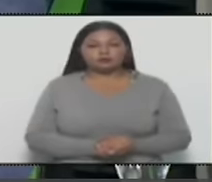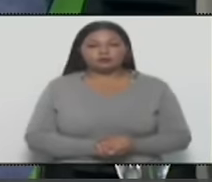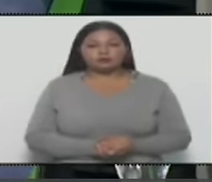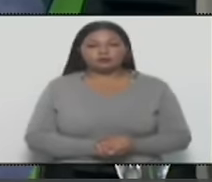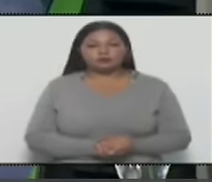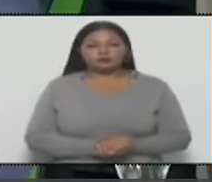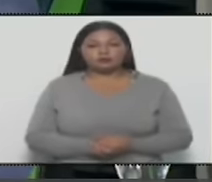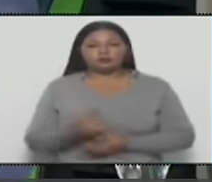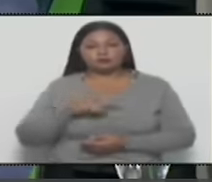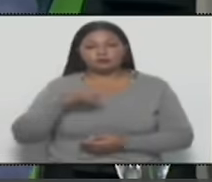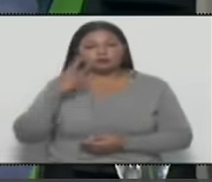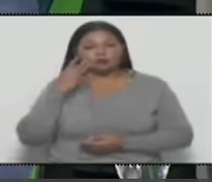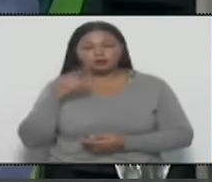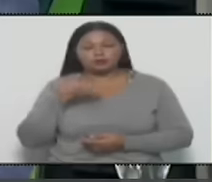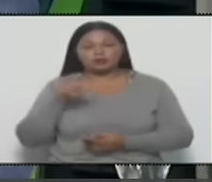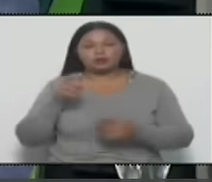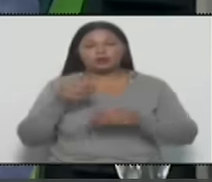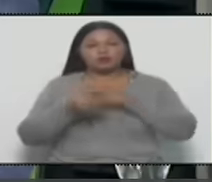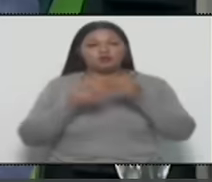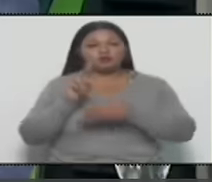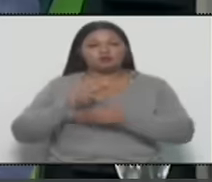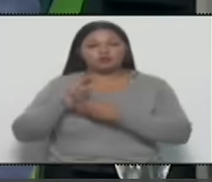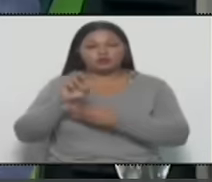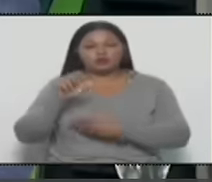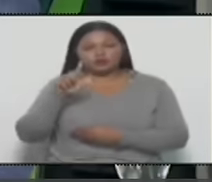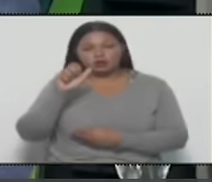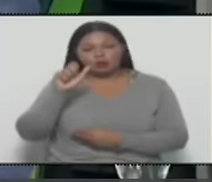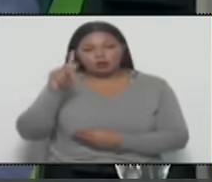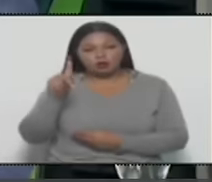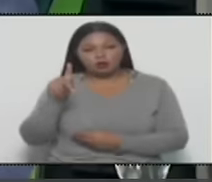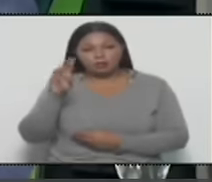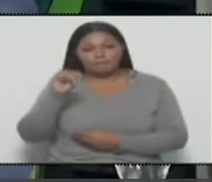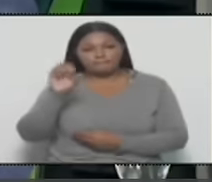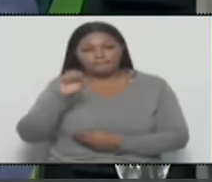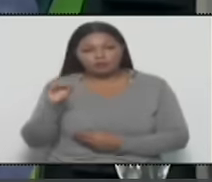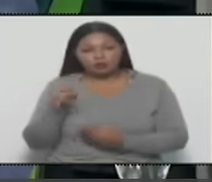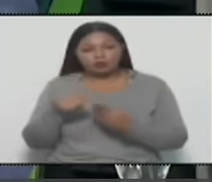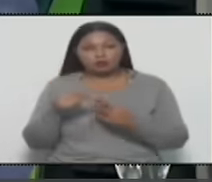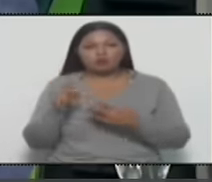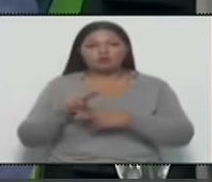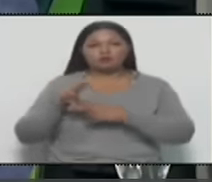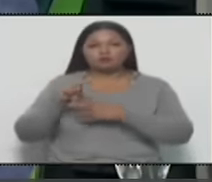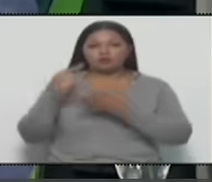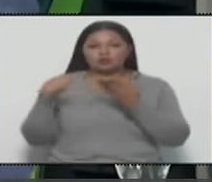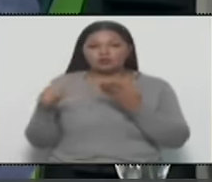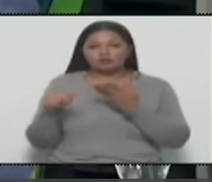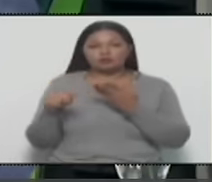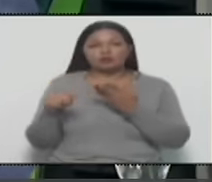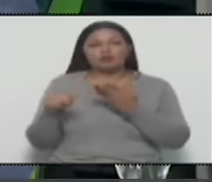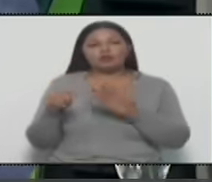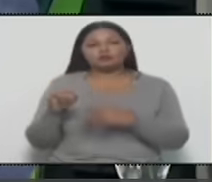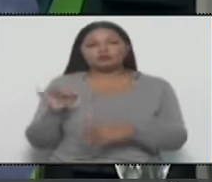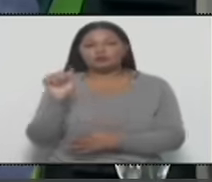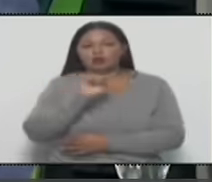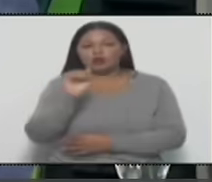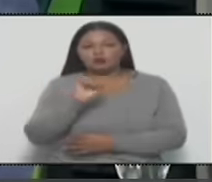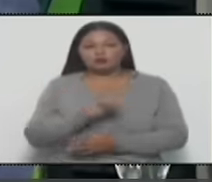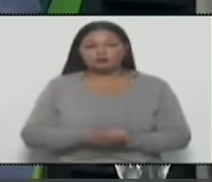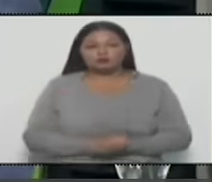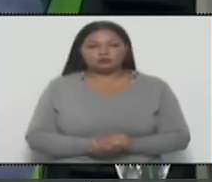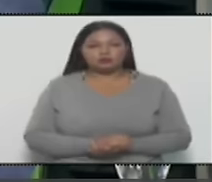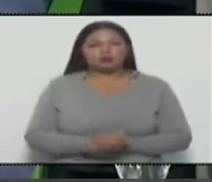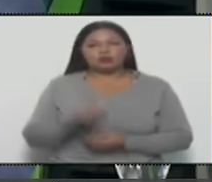¿Qué utiliza Elon Musk para la producción de sus baterías, para sus carros Tesla, para sus vehículos Tesla? Utiliza el